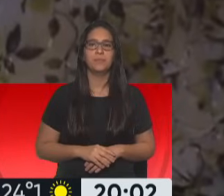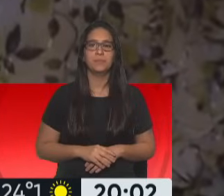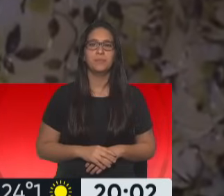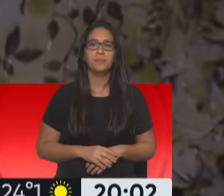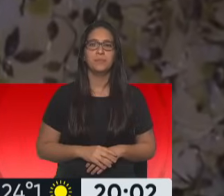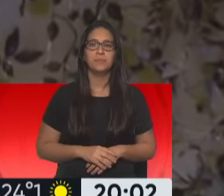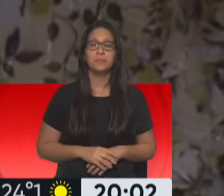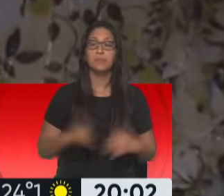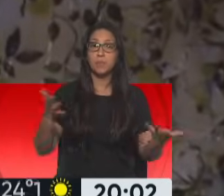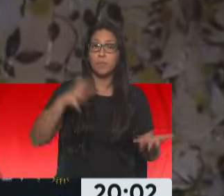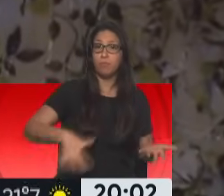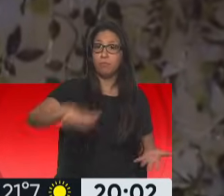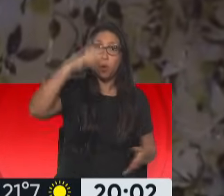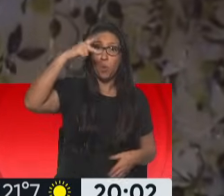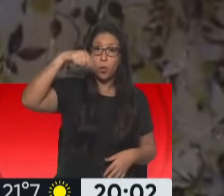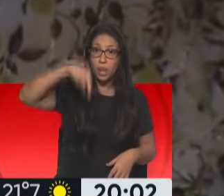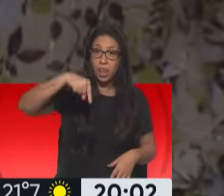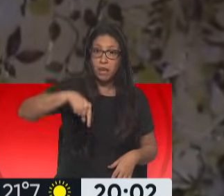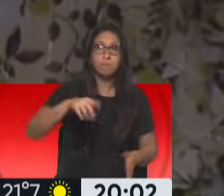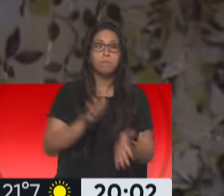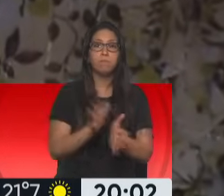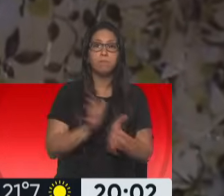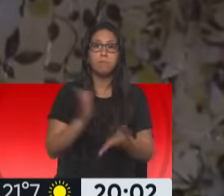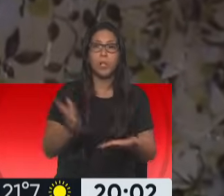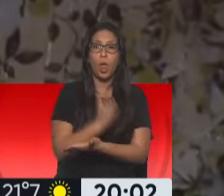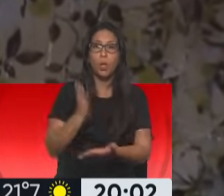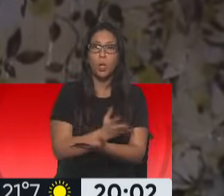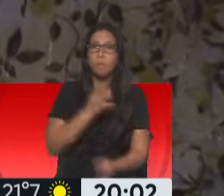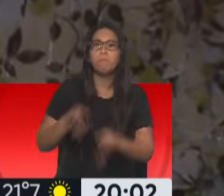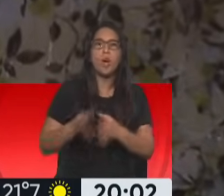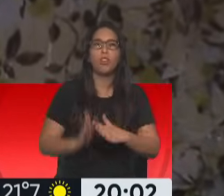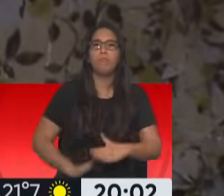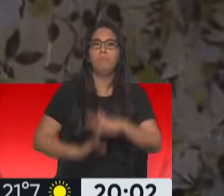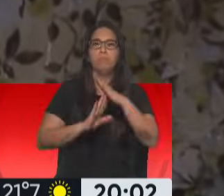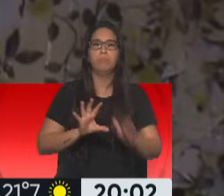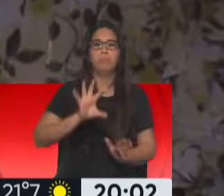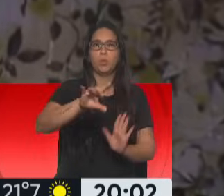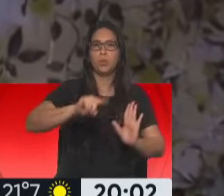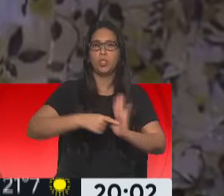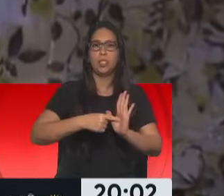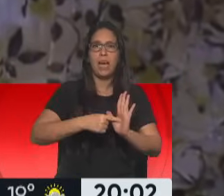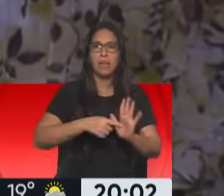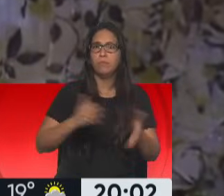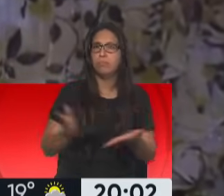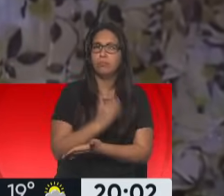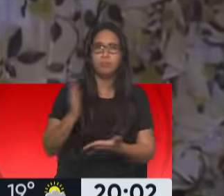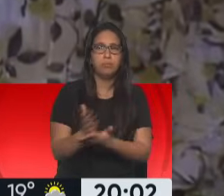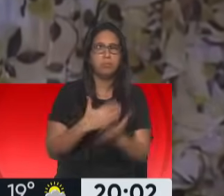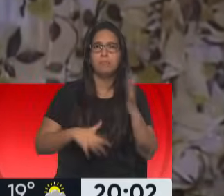Precisamente Junín, que es uno de los motores productivos más importantes de toda la provincia de Buenos Aires.